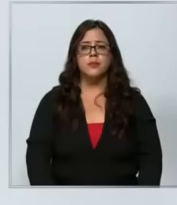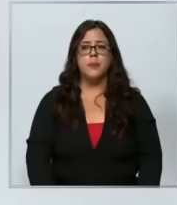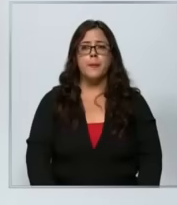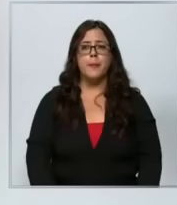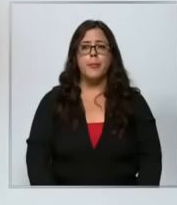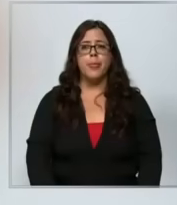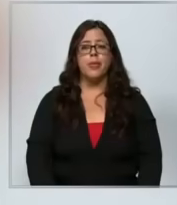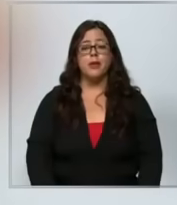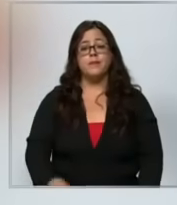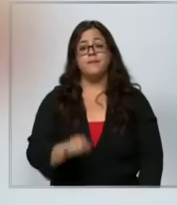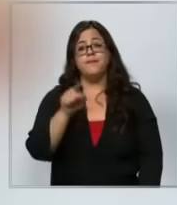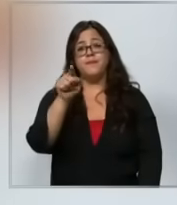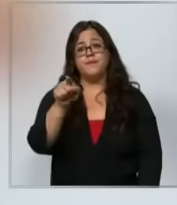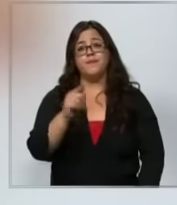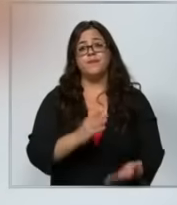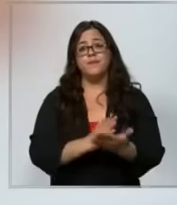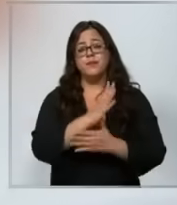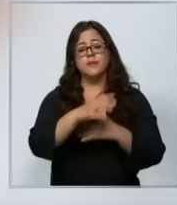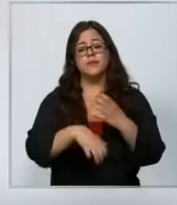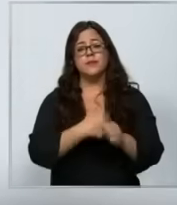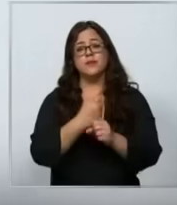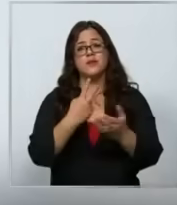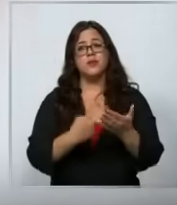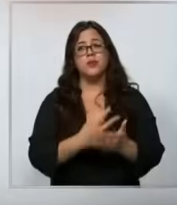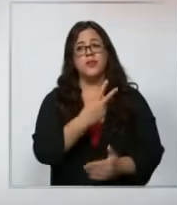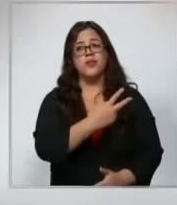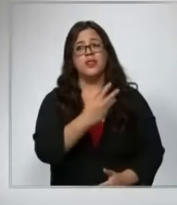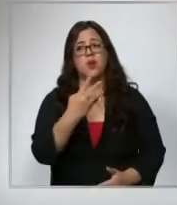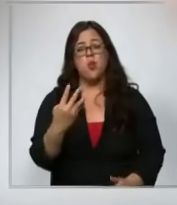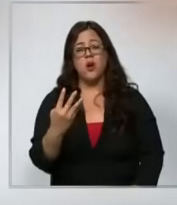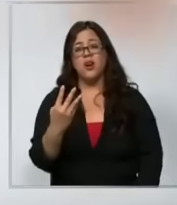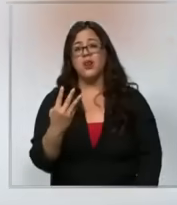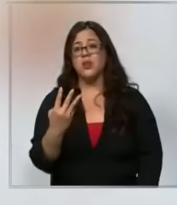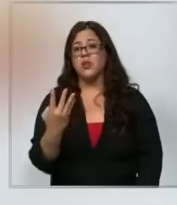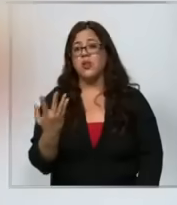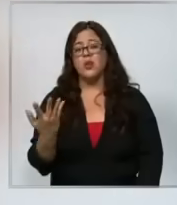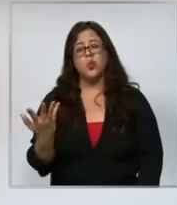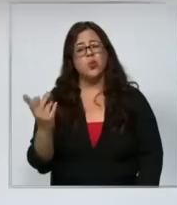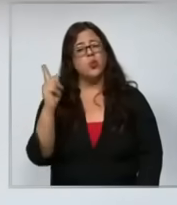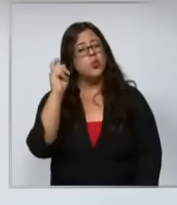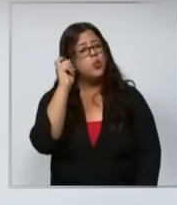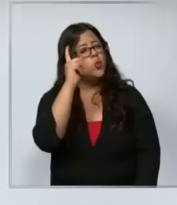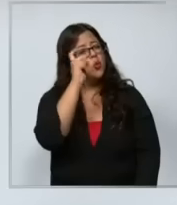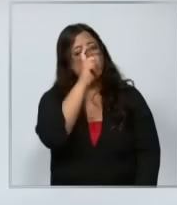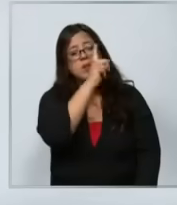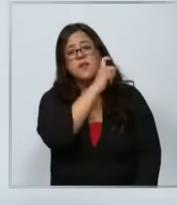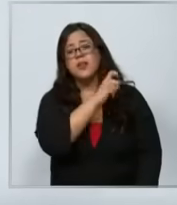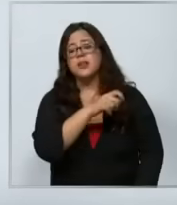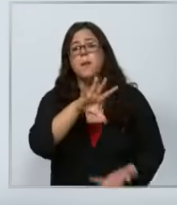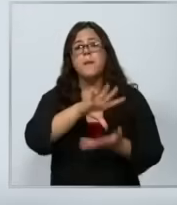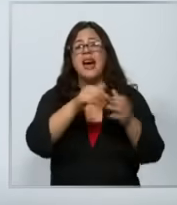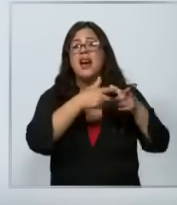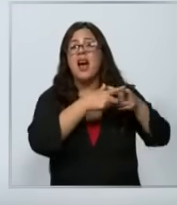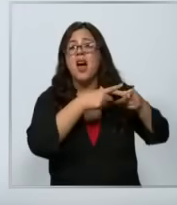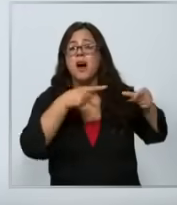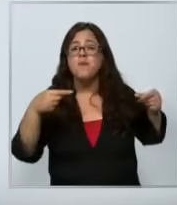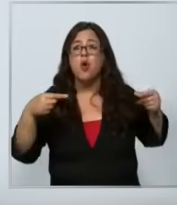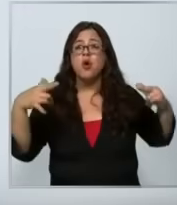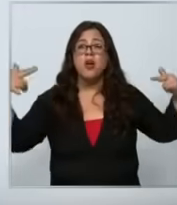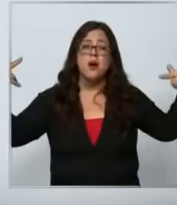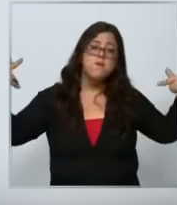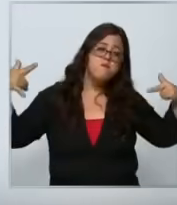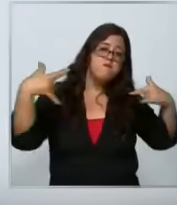Bueno, y este inicio de 2024 que ha sido más que complicado para Japón, accidentes